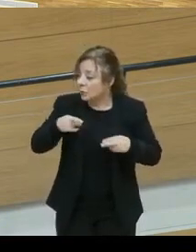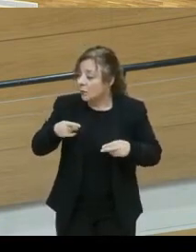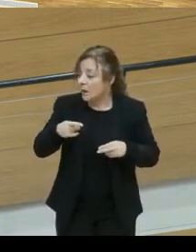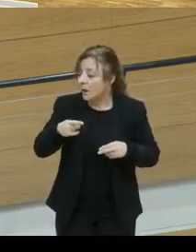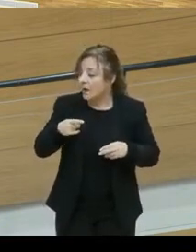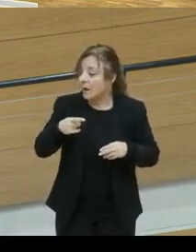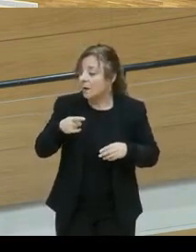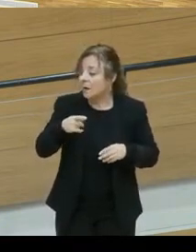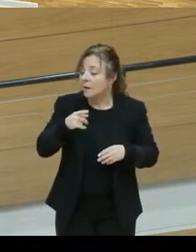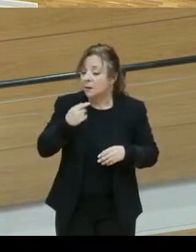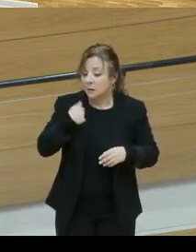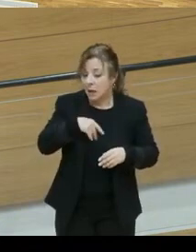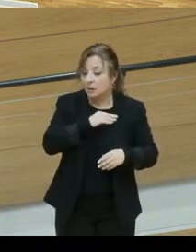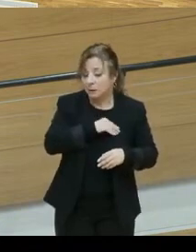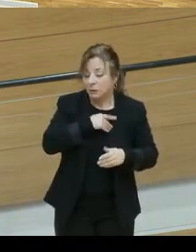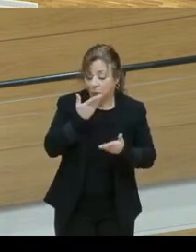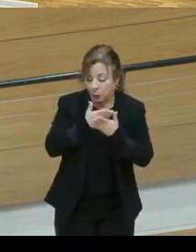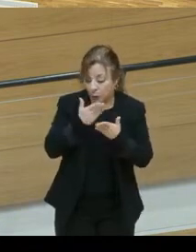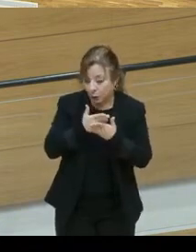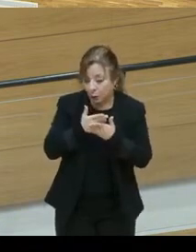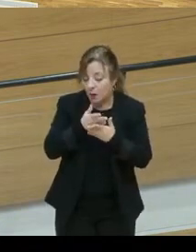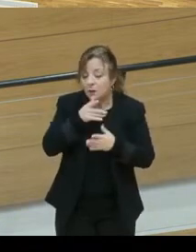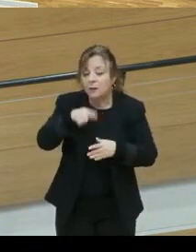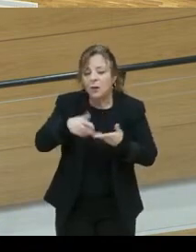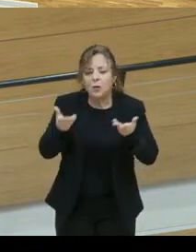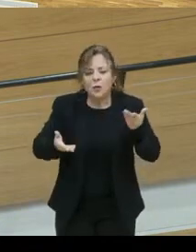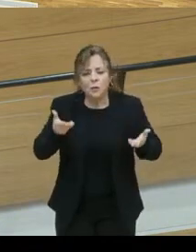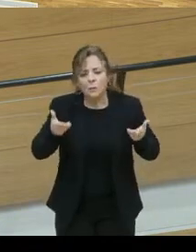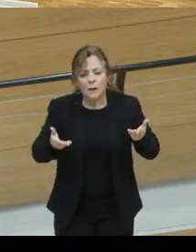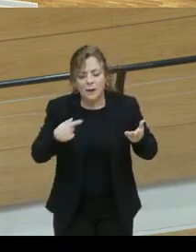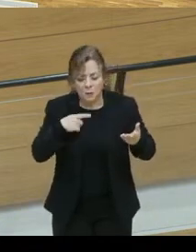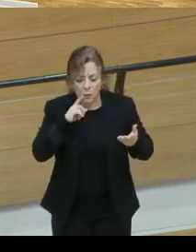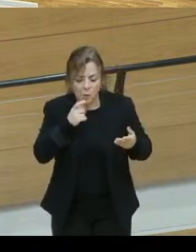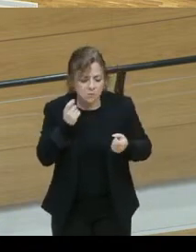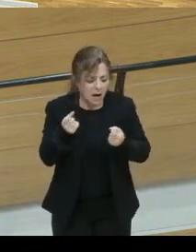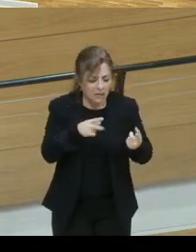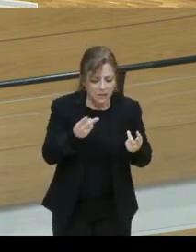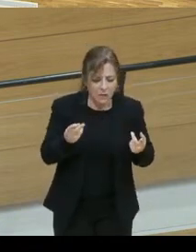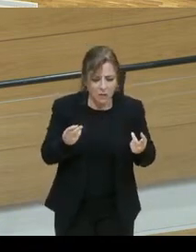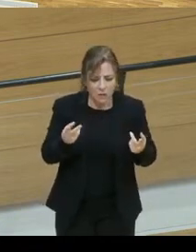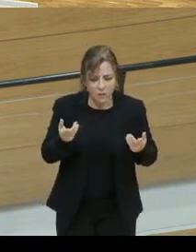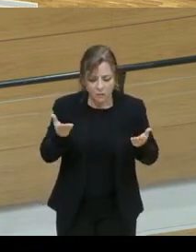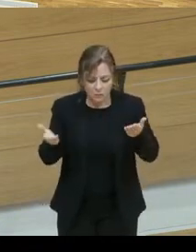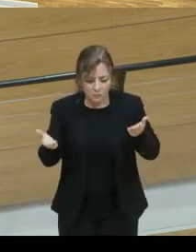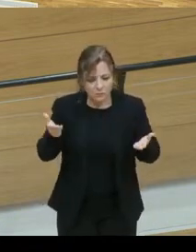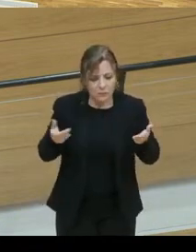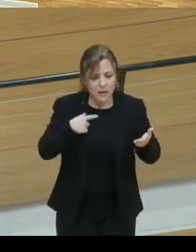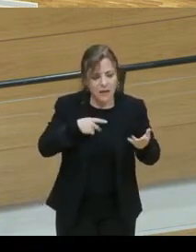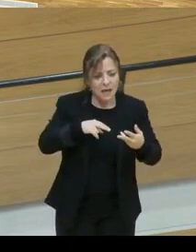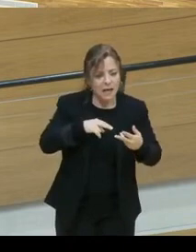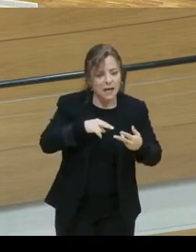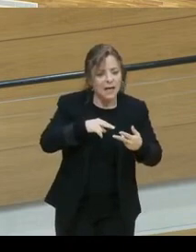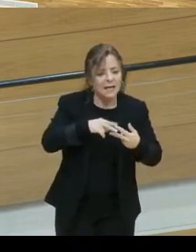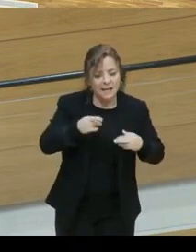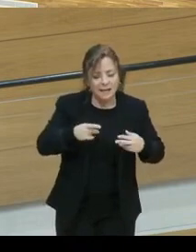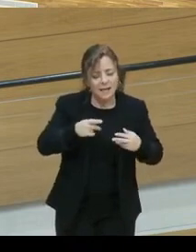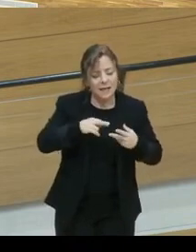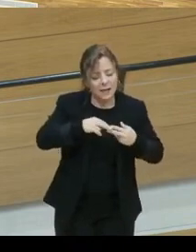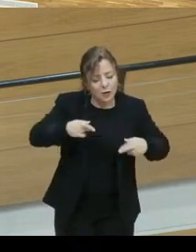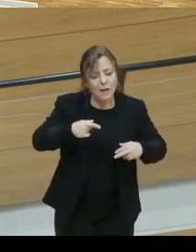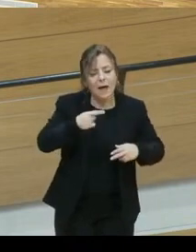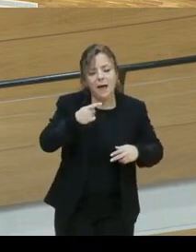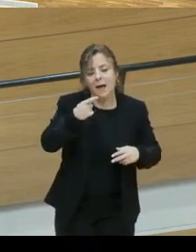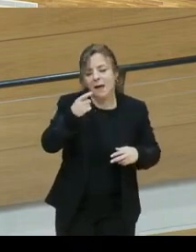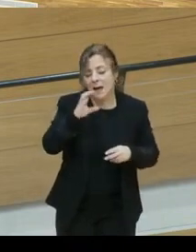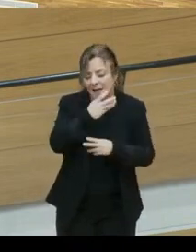bastante estudiado, y comparar cuánto se parecen a las partes del genoma de girasol para identificar